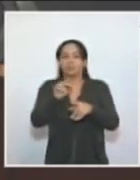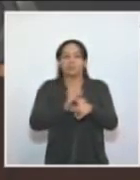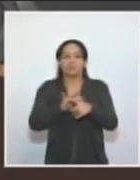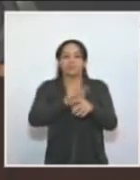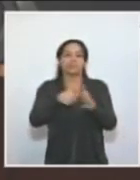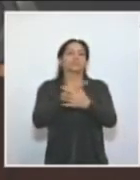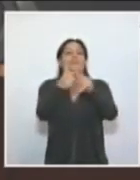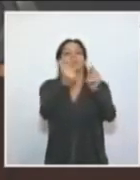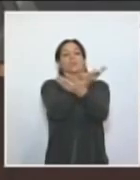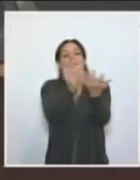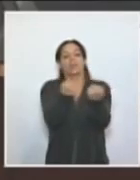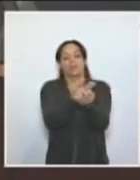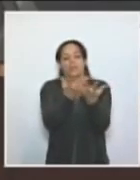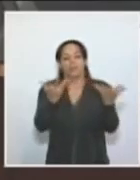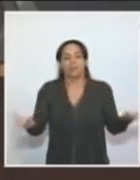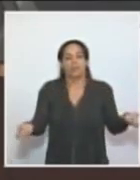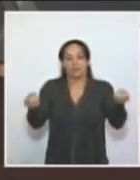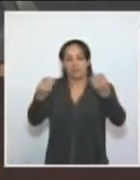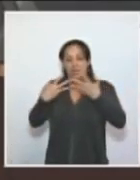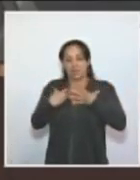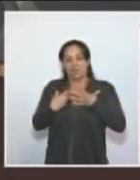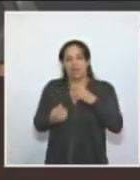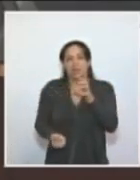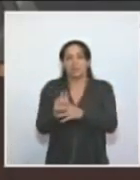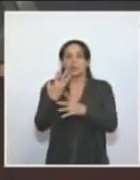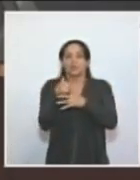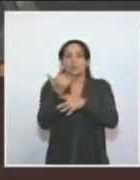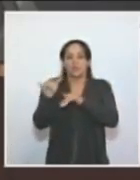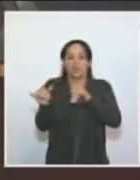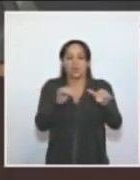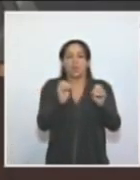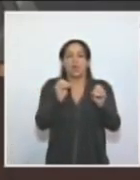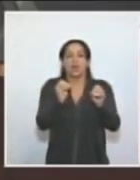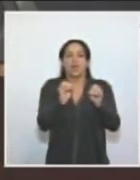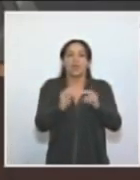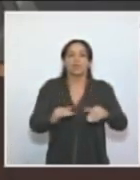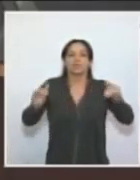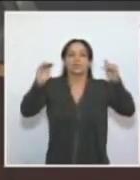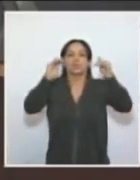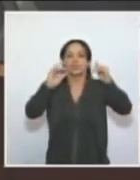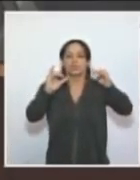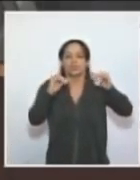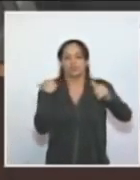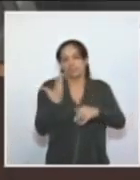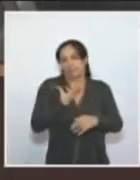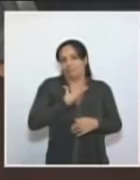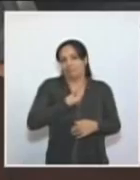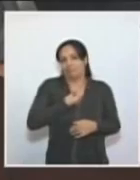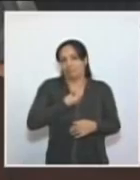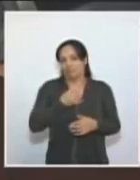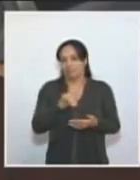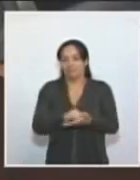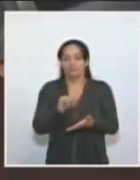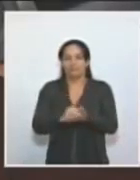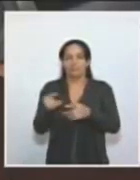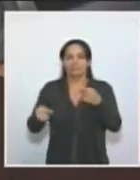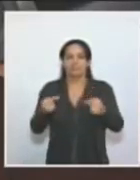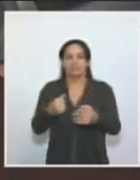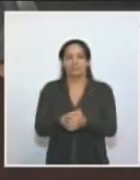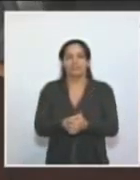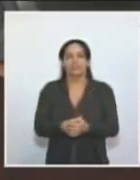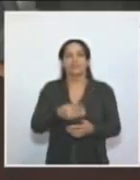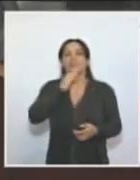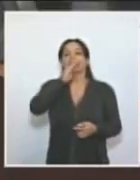nos den producción similar o superior a la de nuestra competencia,